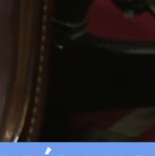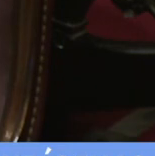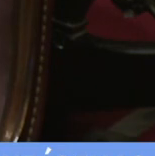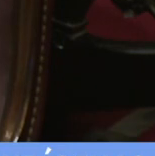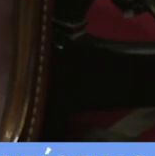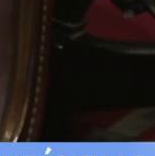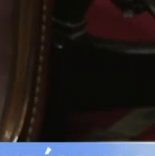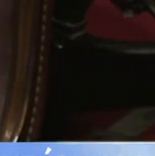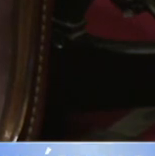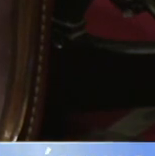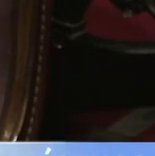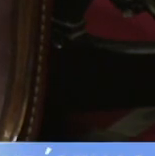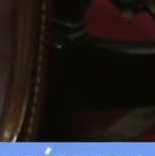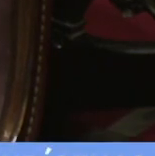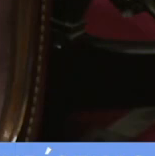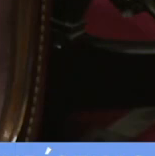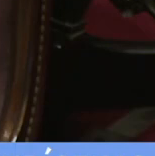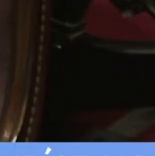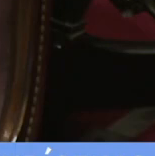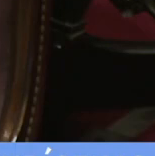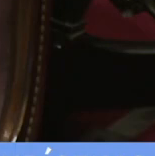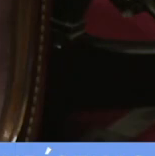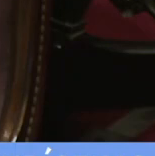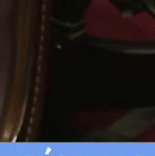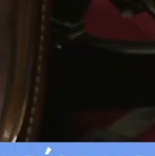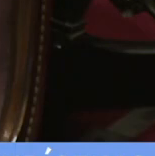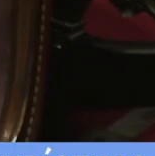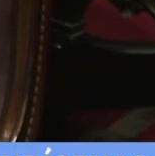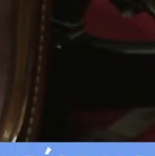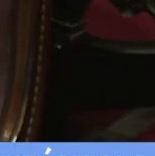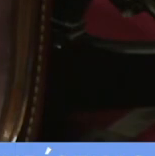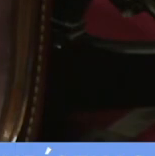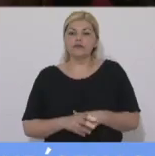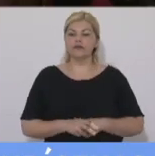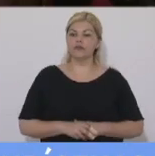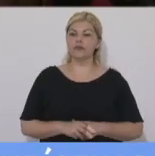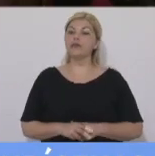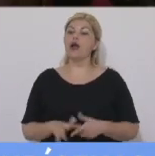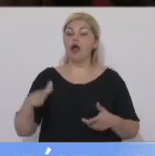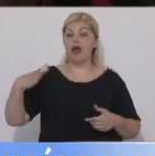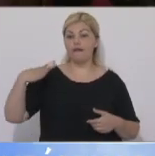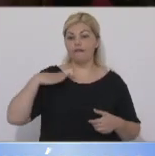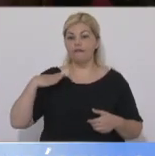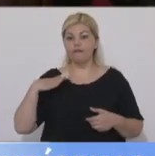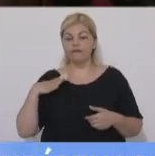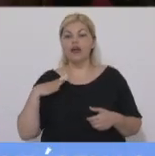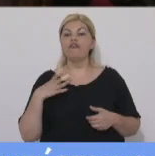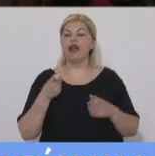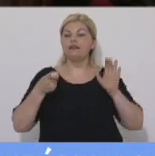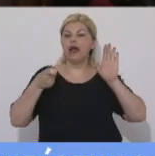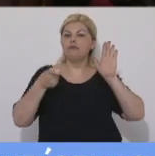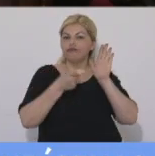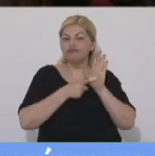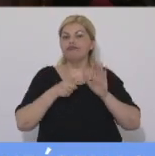ambiente sano, a la alimentación adecuada y al agua, a causa de la falta de efectividad de medidas estatales